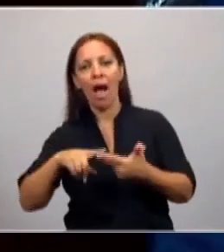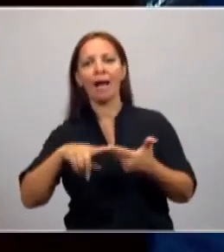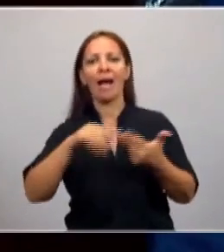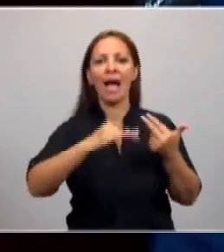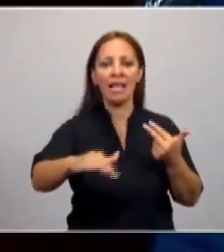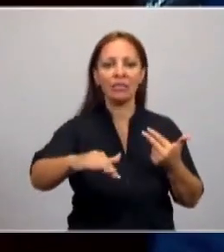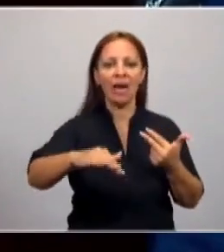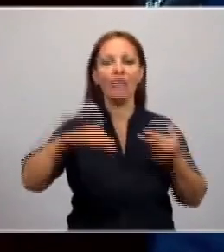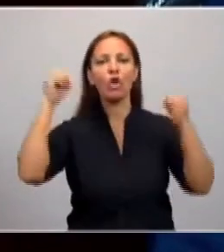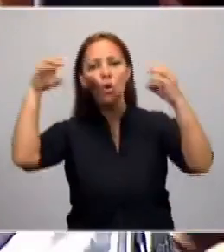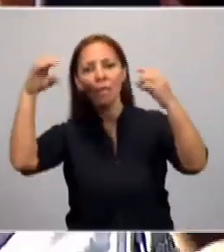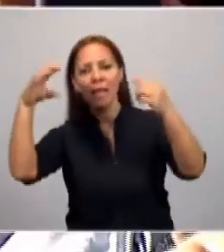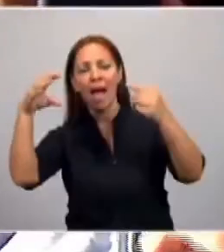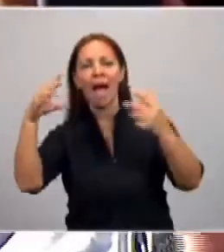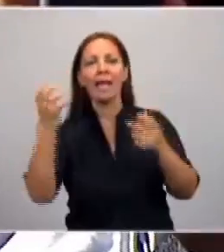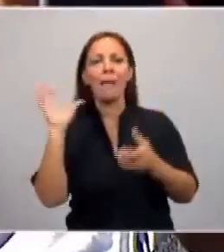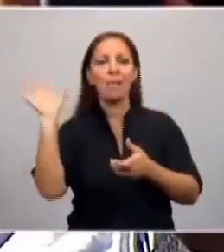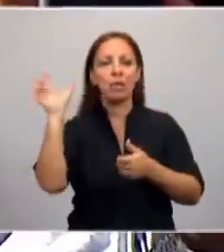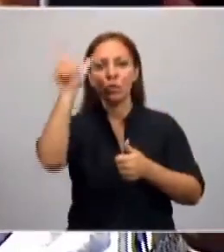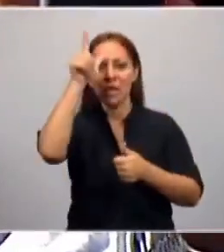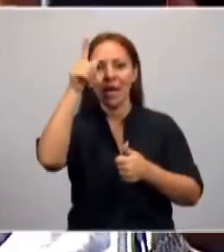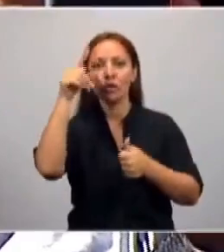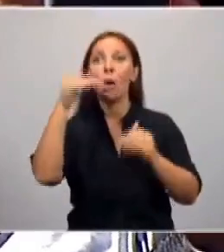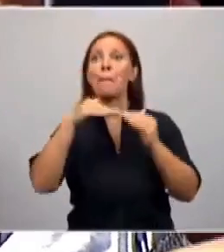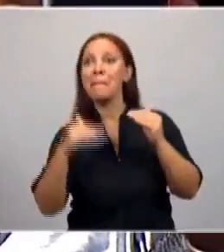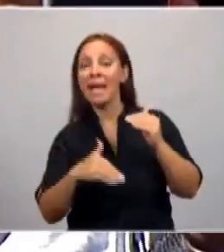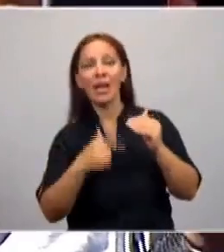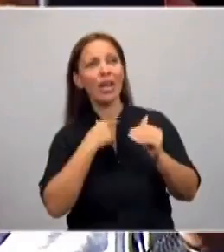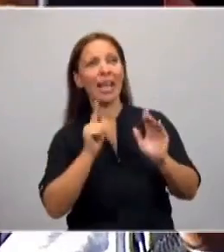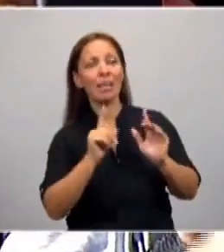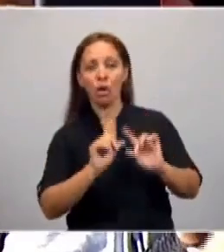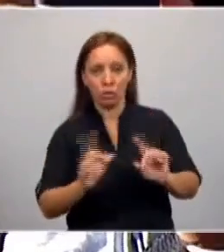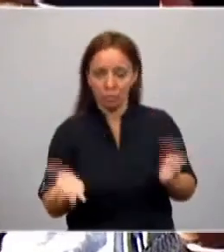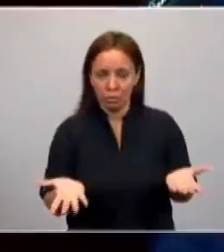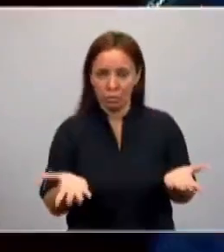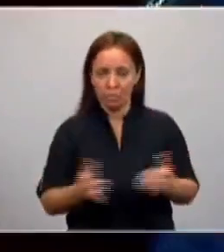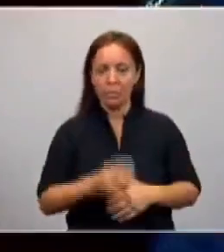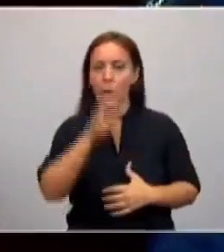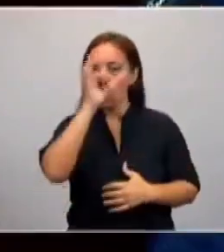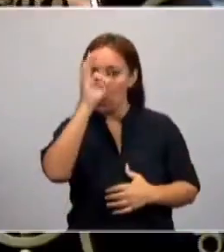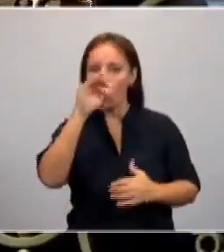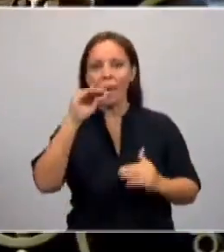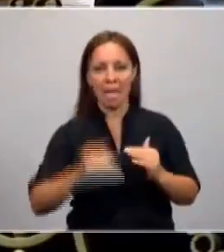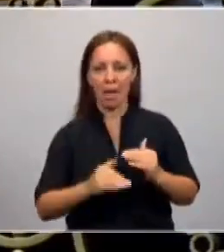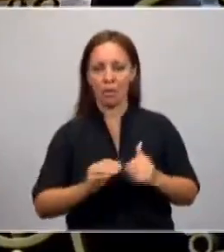por más luminarias, por más patrulleros, no menos, nunca menos.